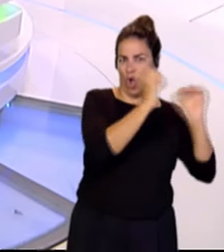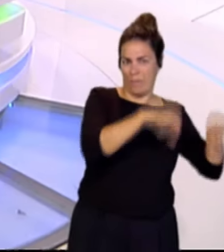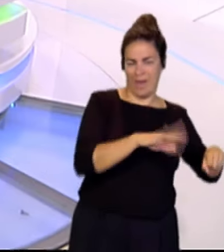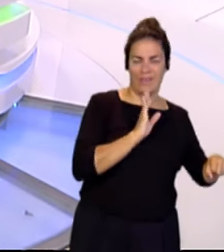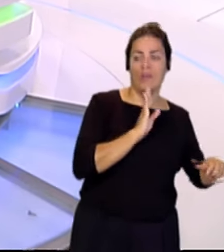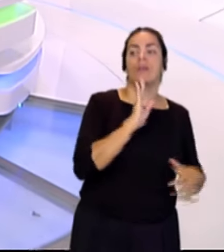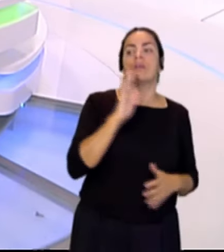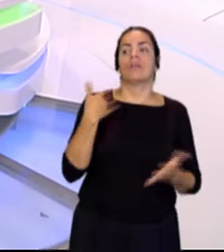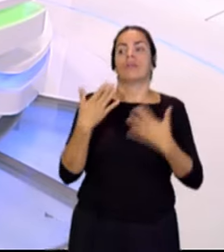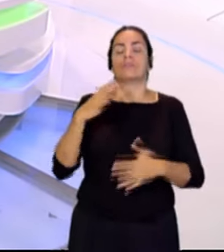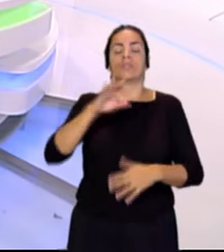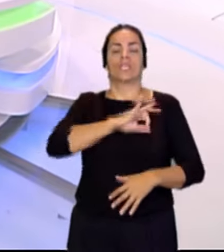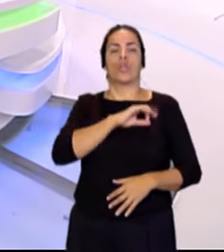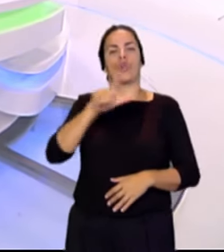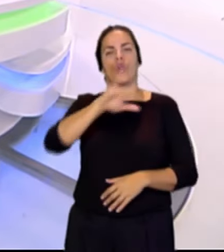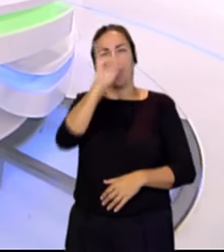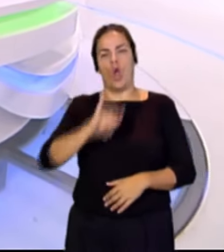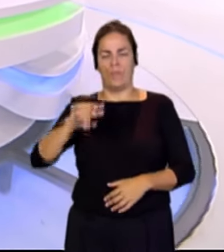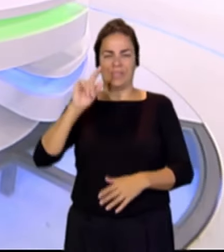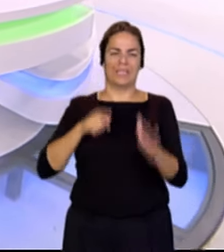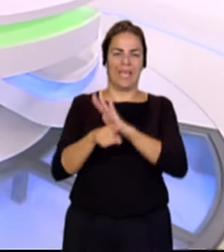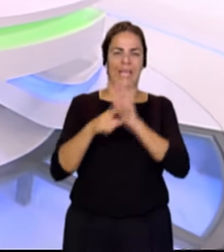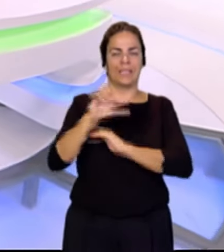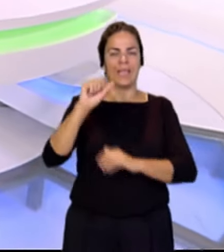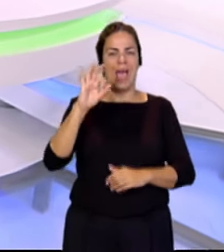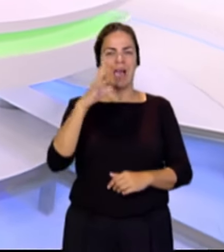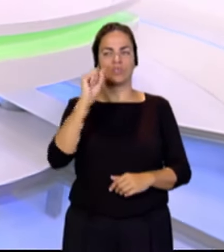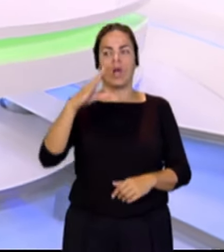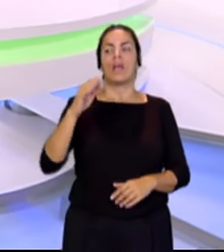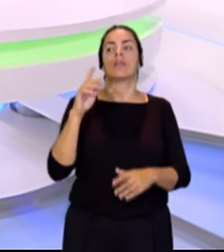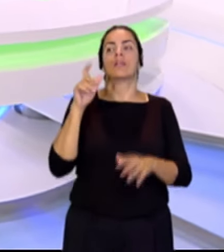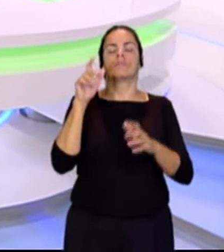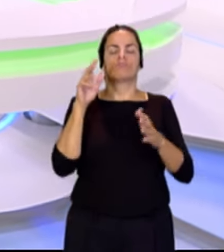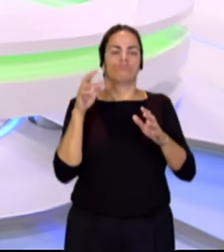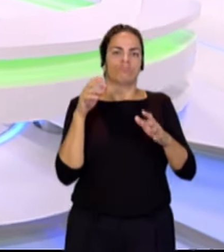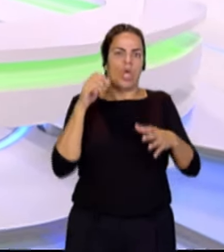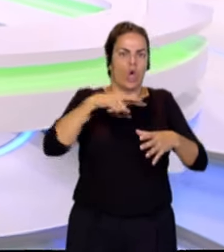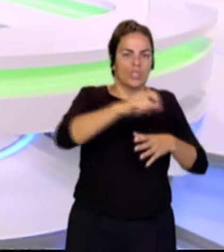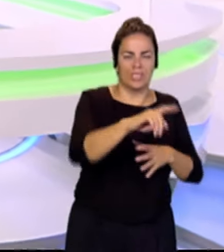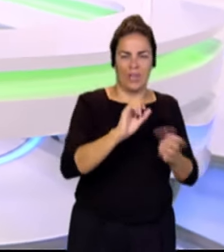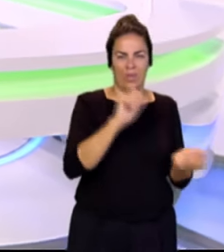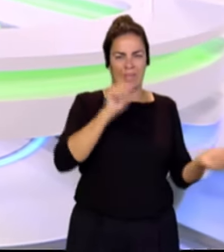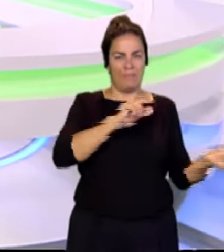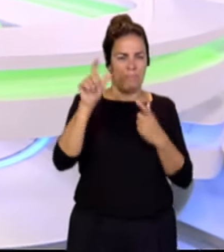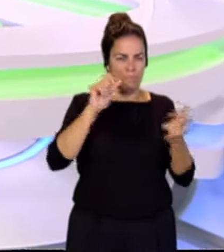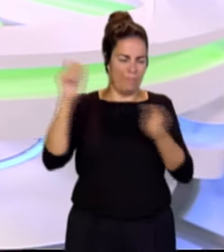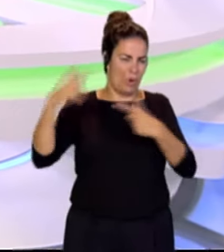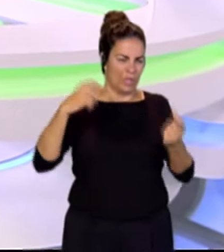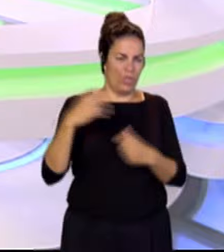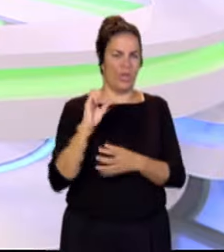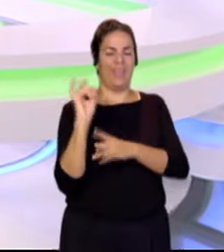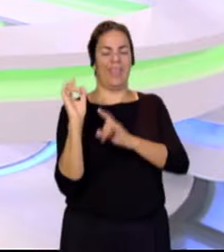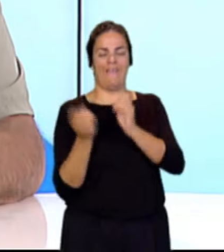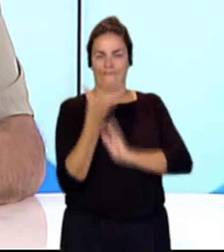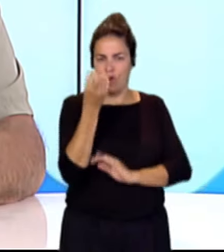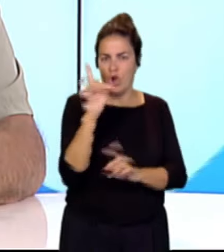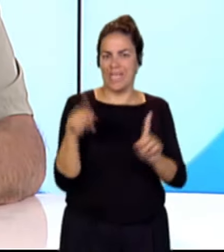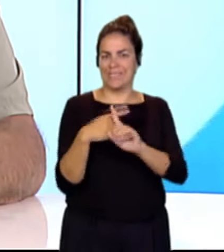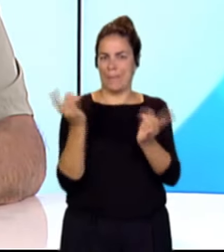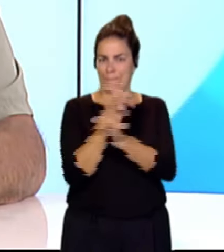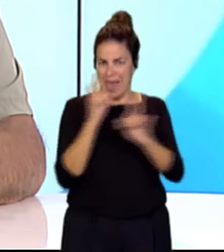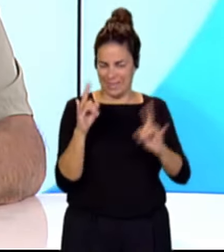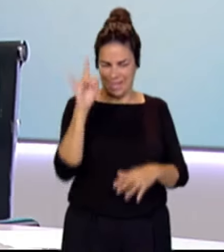de azcan la asociación de cosecheros y exportadores de flores y plantas vivas de Canarias que forma parte de Esa mesa de negociación qué tal Muy buenos días Muy